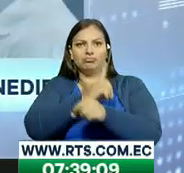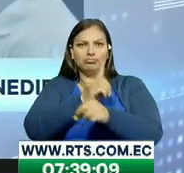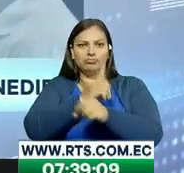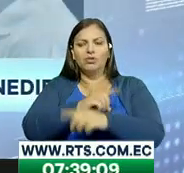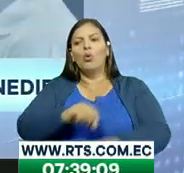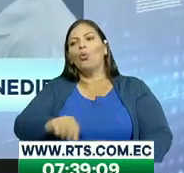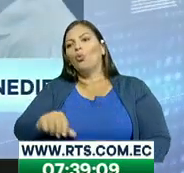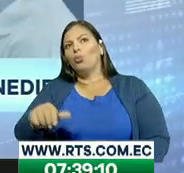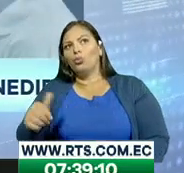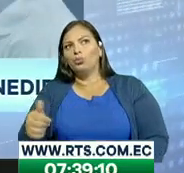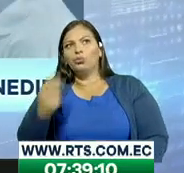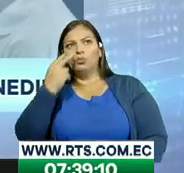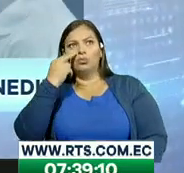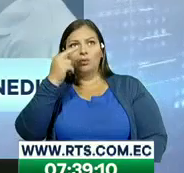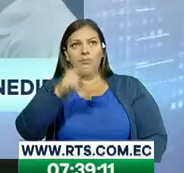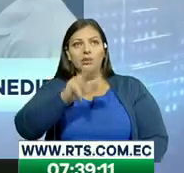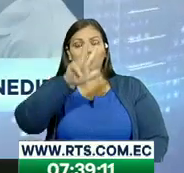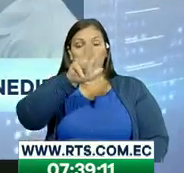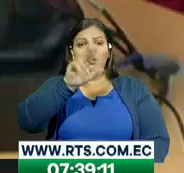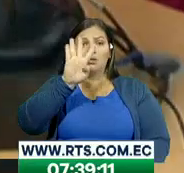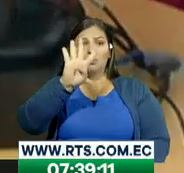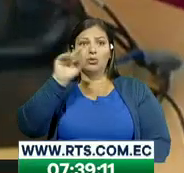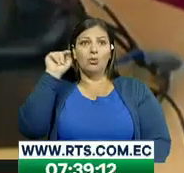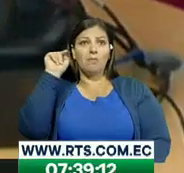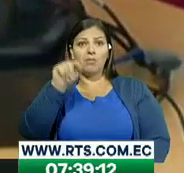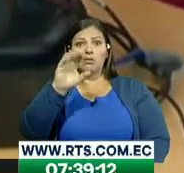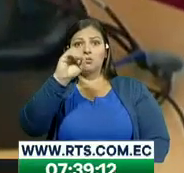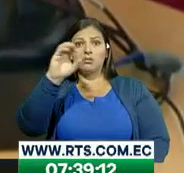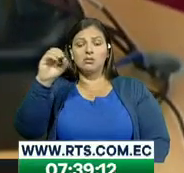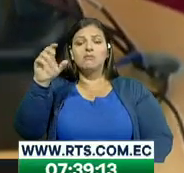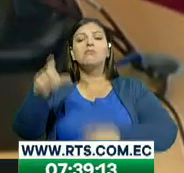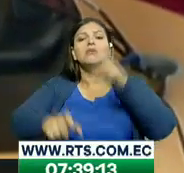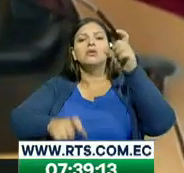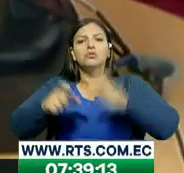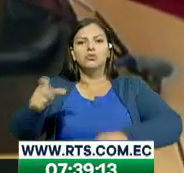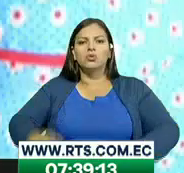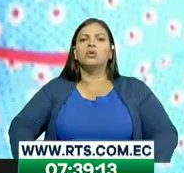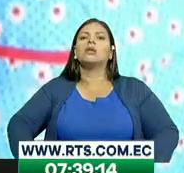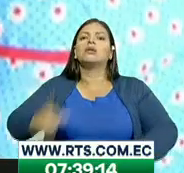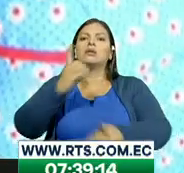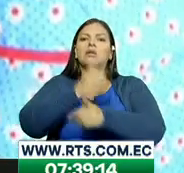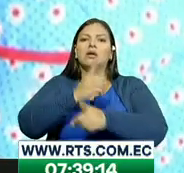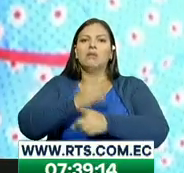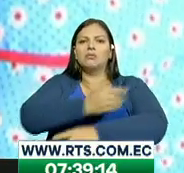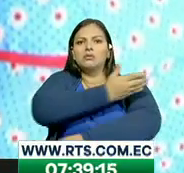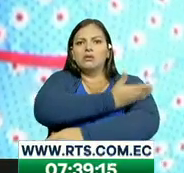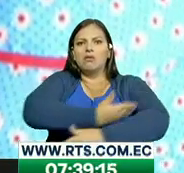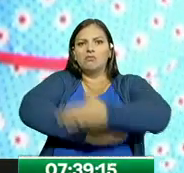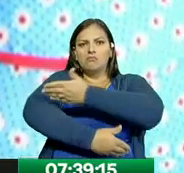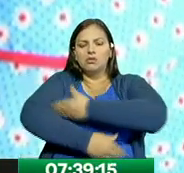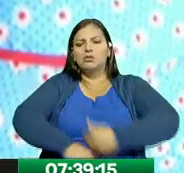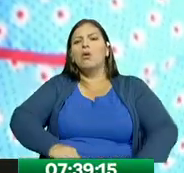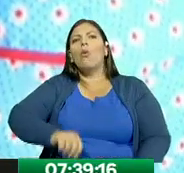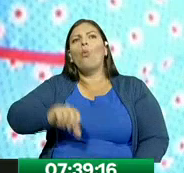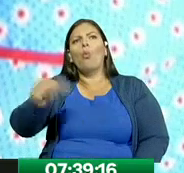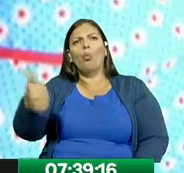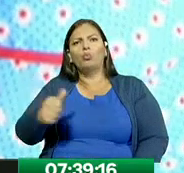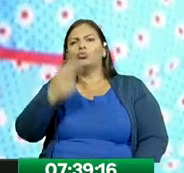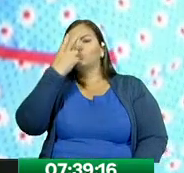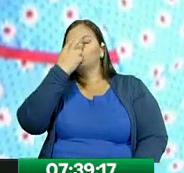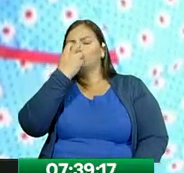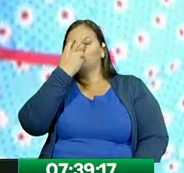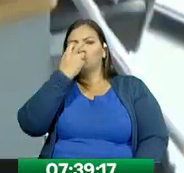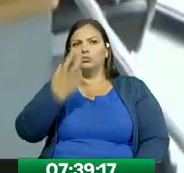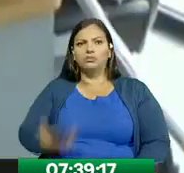y 8.000 visual. La Federación de Ecuatorianos con Discapacidad Física tiene un servicio de integración laboral ubicado en la avenida Quito y